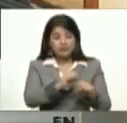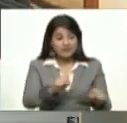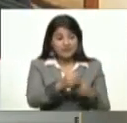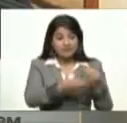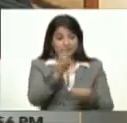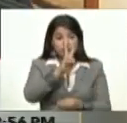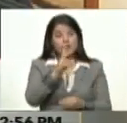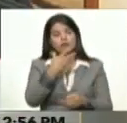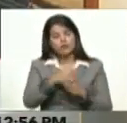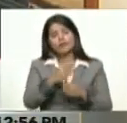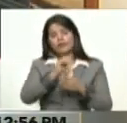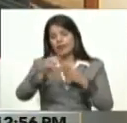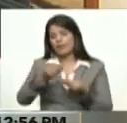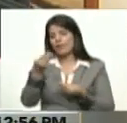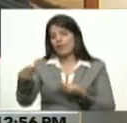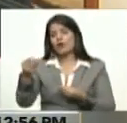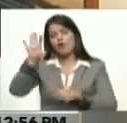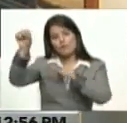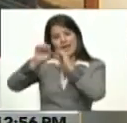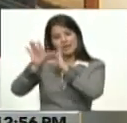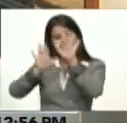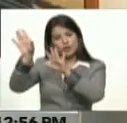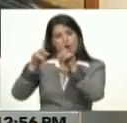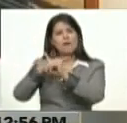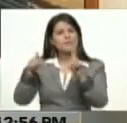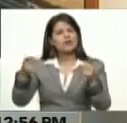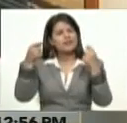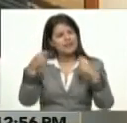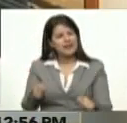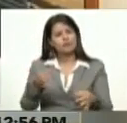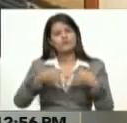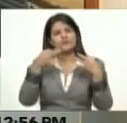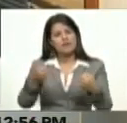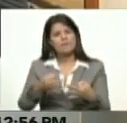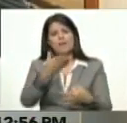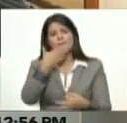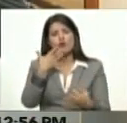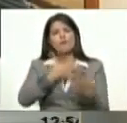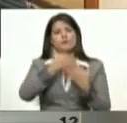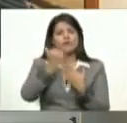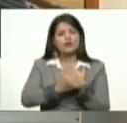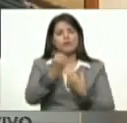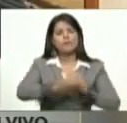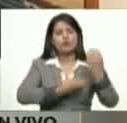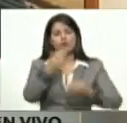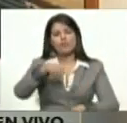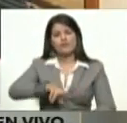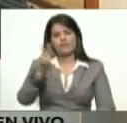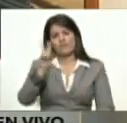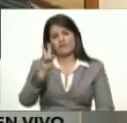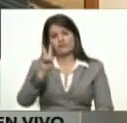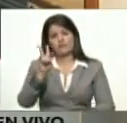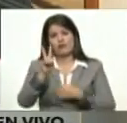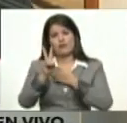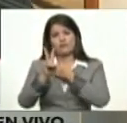siempre se procurará que incluso en aquellos bienes haya proyectos productivos asociados, afines, para